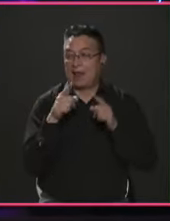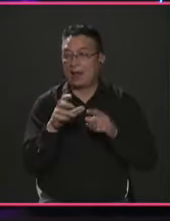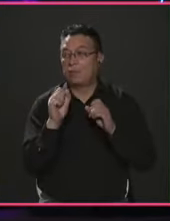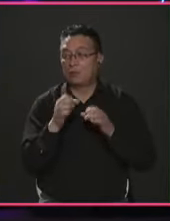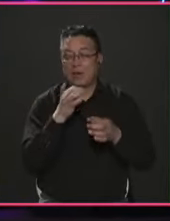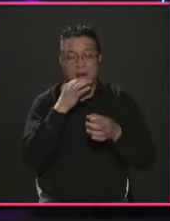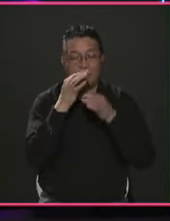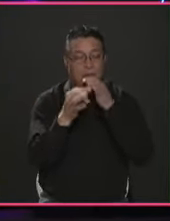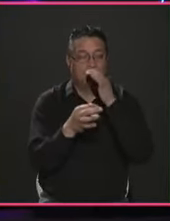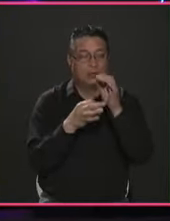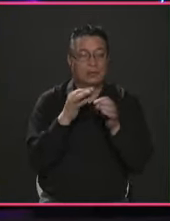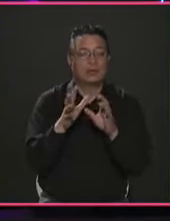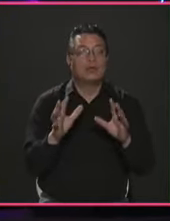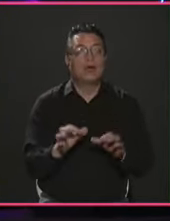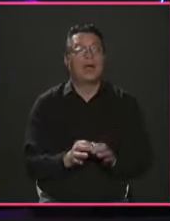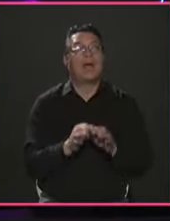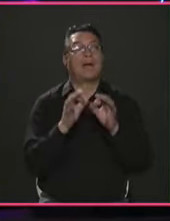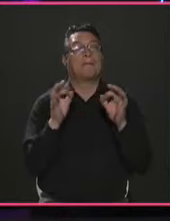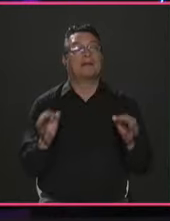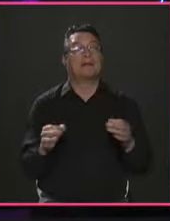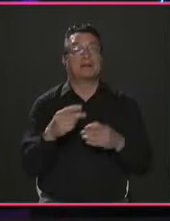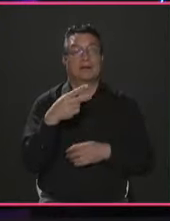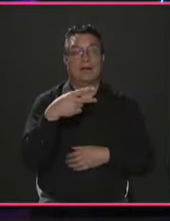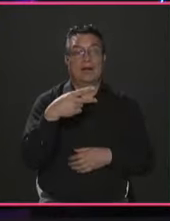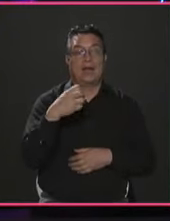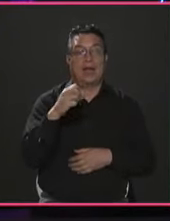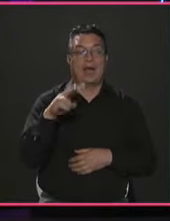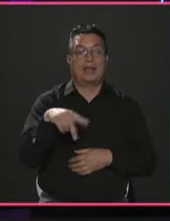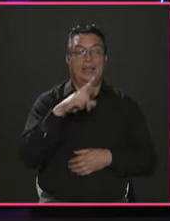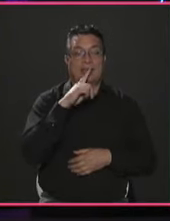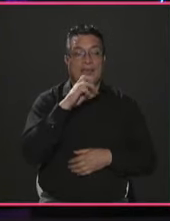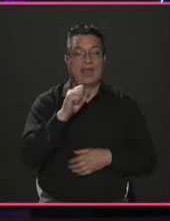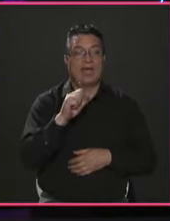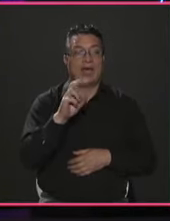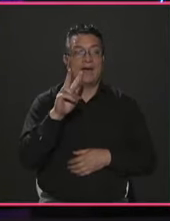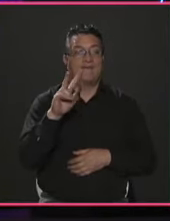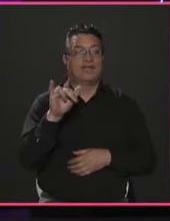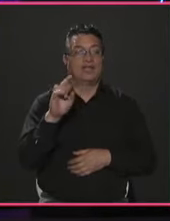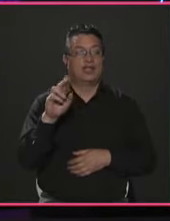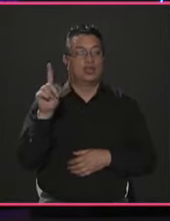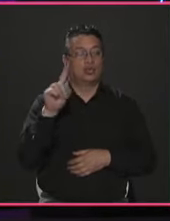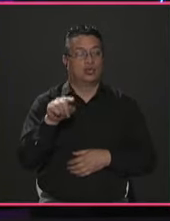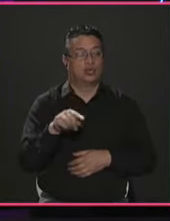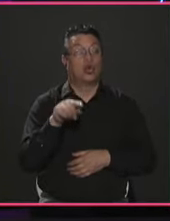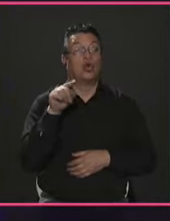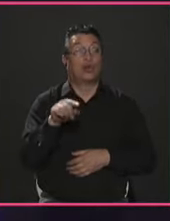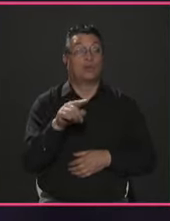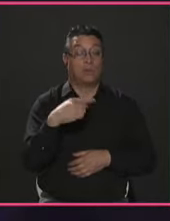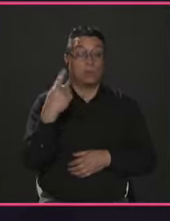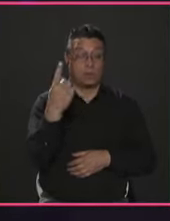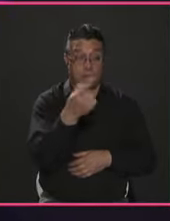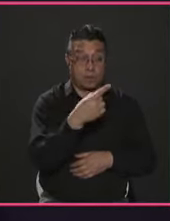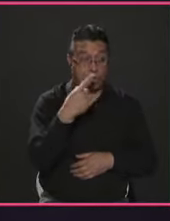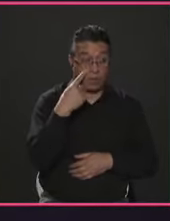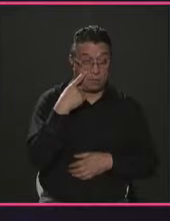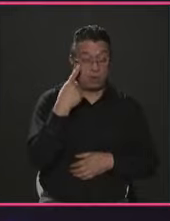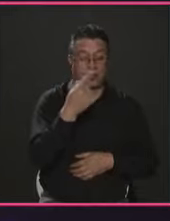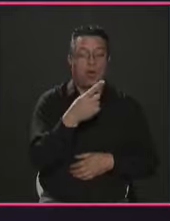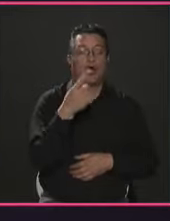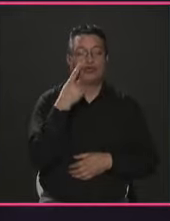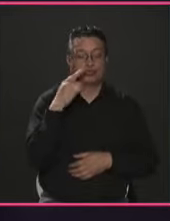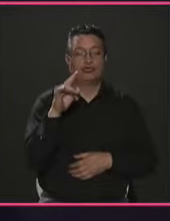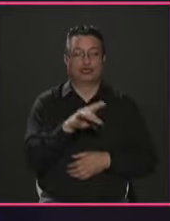quería hablar un poco más de manera específica sobre el anav virus creo que para muchas personas en Chile el anav virus es bastante